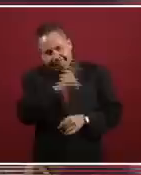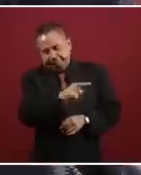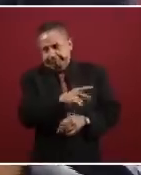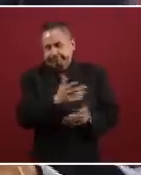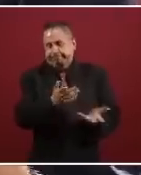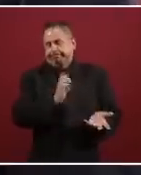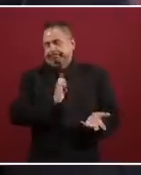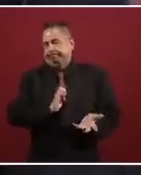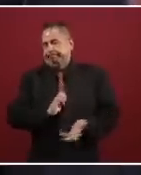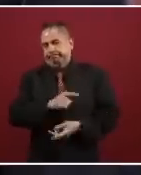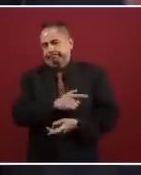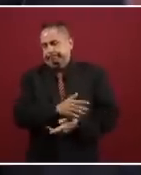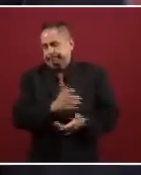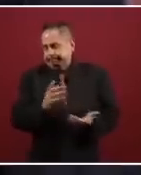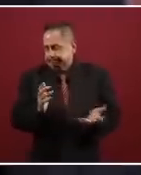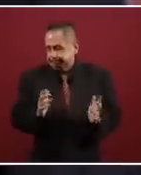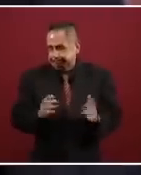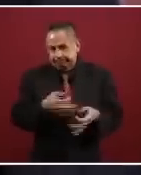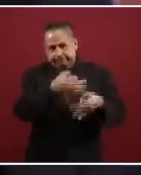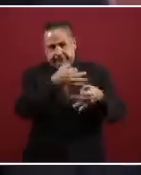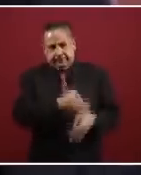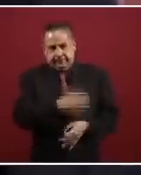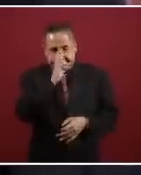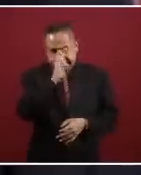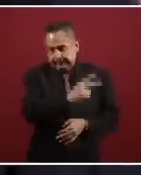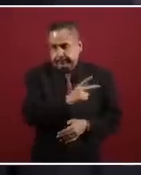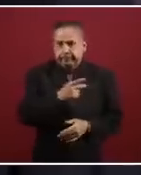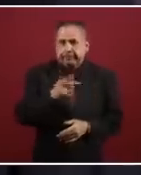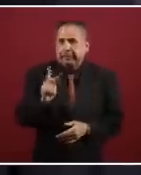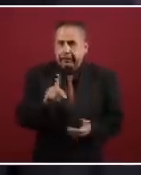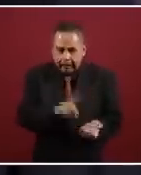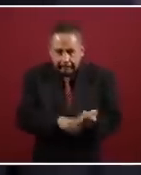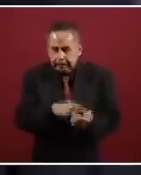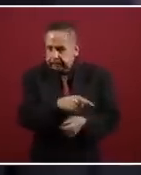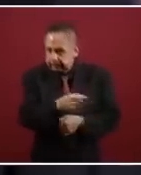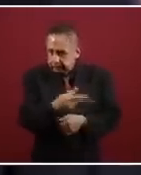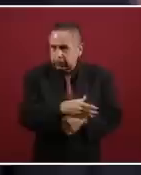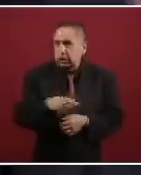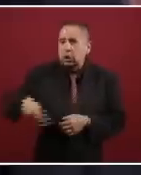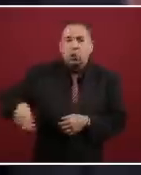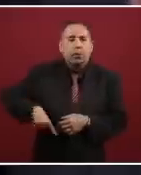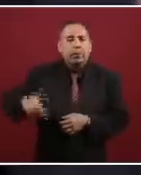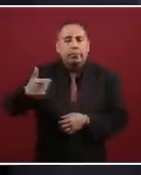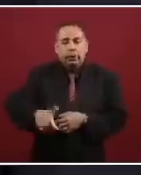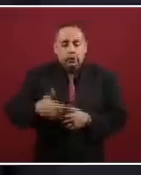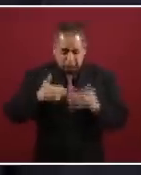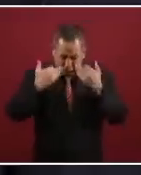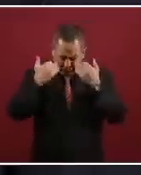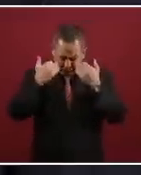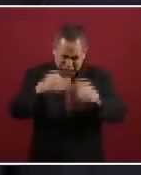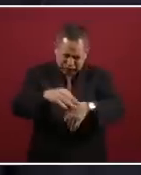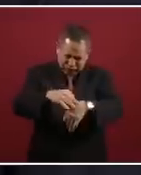precisamente para no afectar la dignidad de nadie, pero me consta,